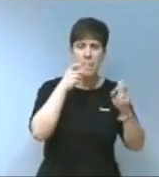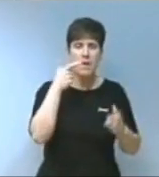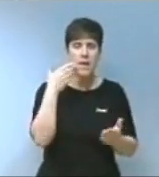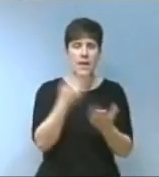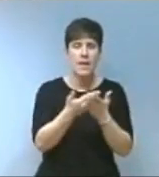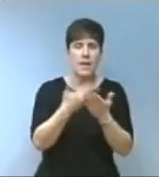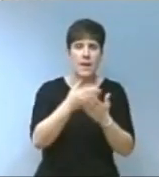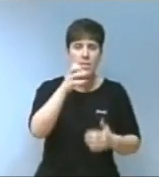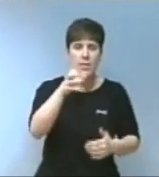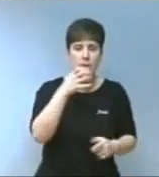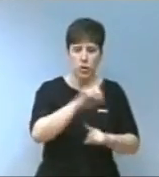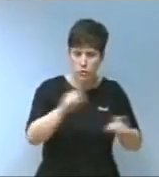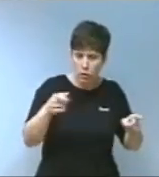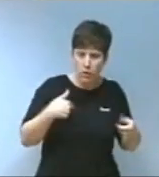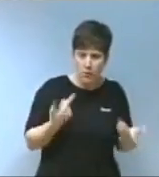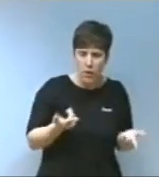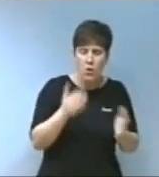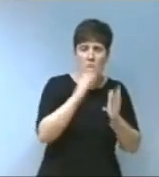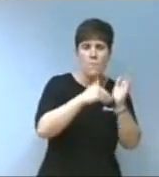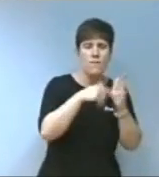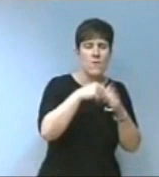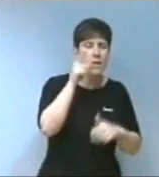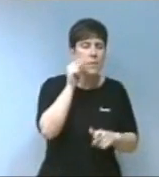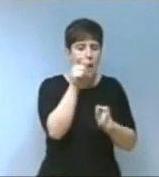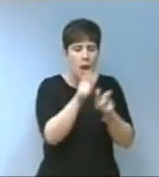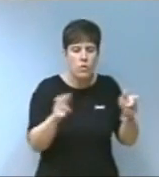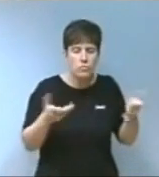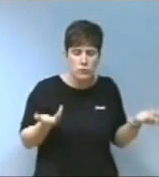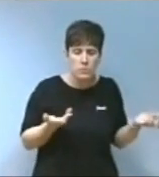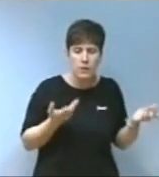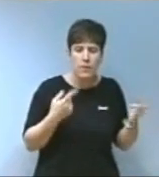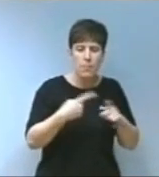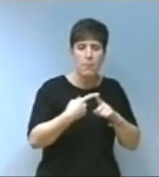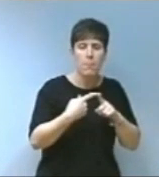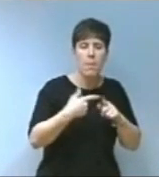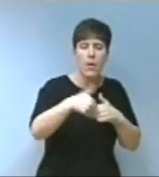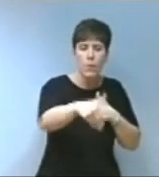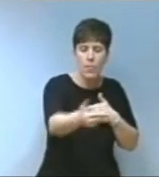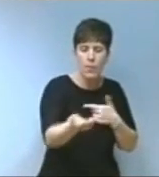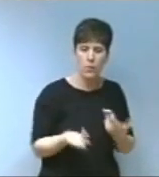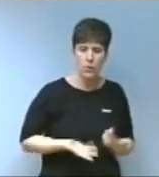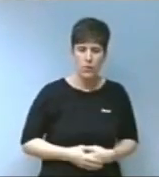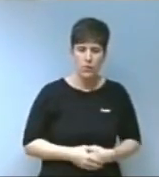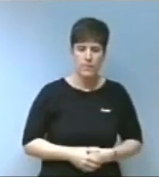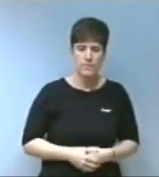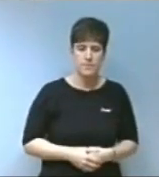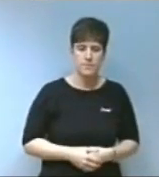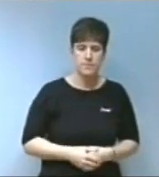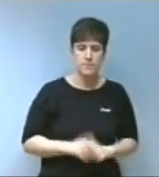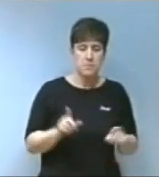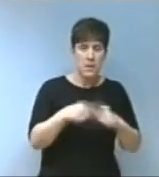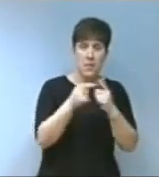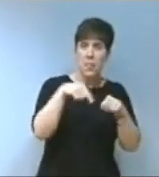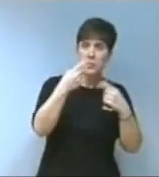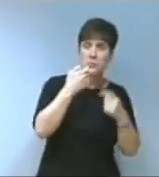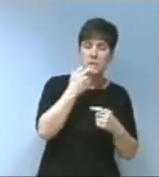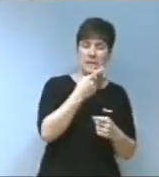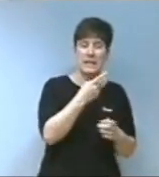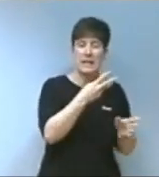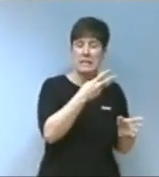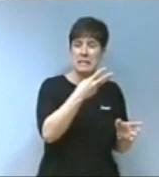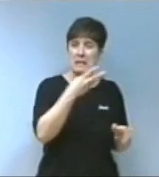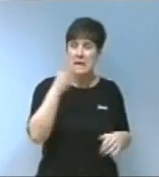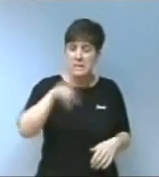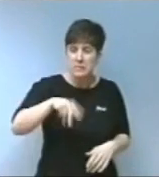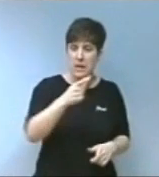Puig. ¿Los valencianos para cuándo? ¿Cuándo lo vamos a conseguir? No es solamente eso. Luego consiguen 3.700 millones de euros